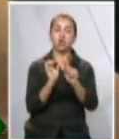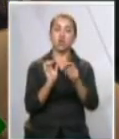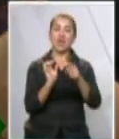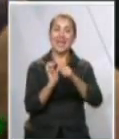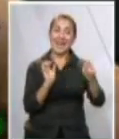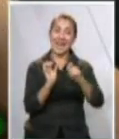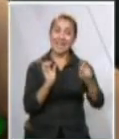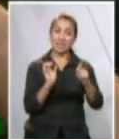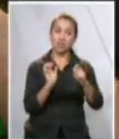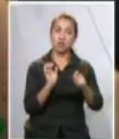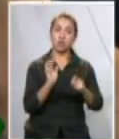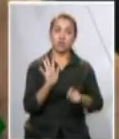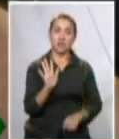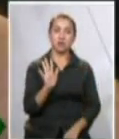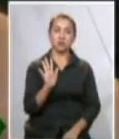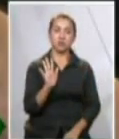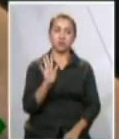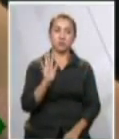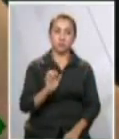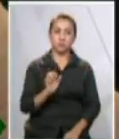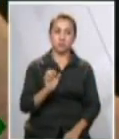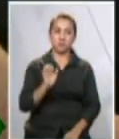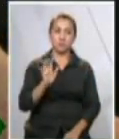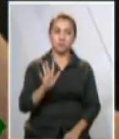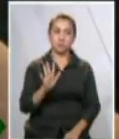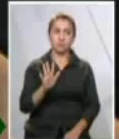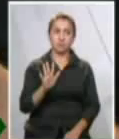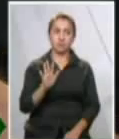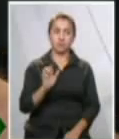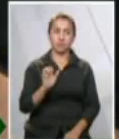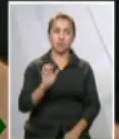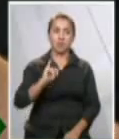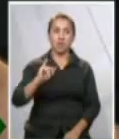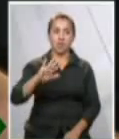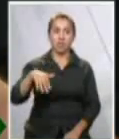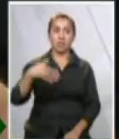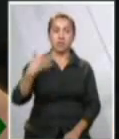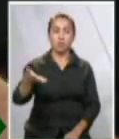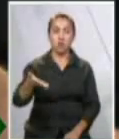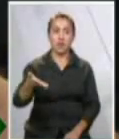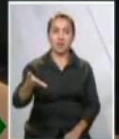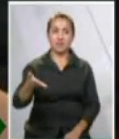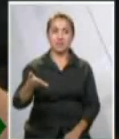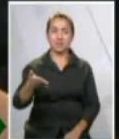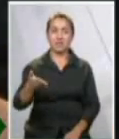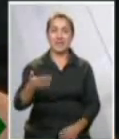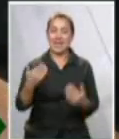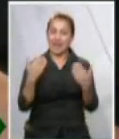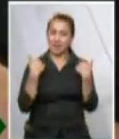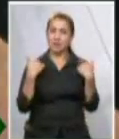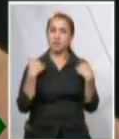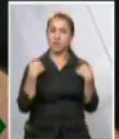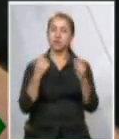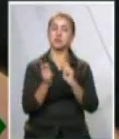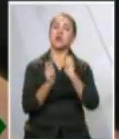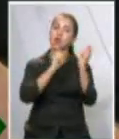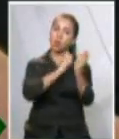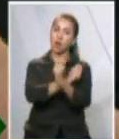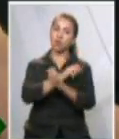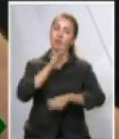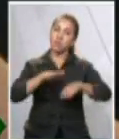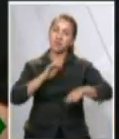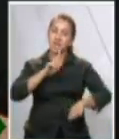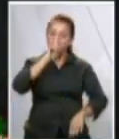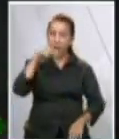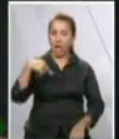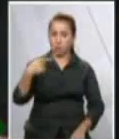lo estiran al soltar. Ese es todo el movimiento que se hace. Y ya después con como un tipo de entrenamiento se va adecuando cómo uno lo vaya a usar para